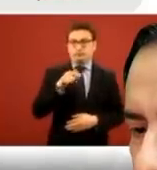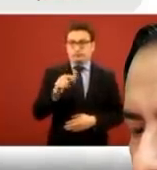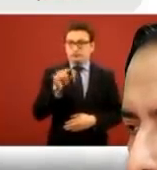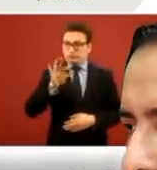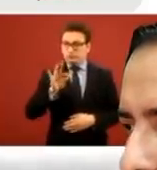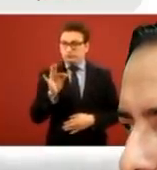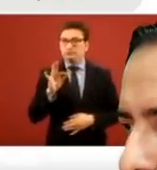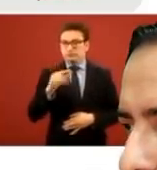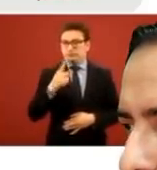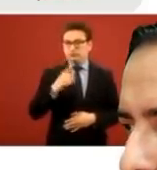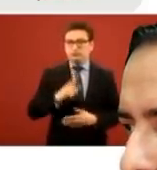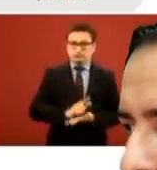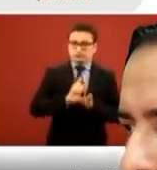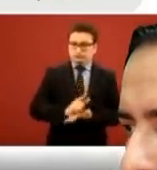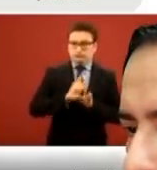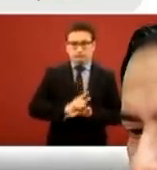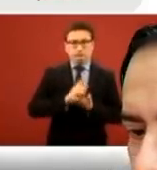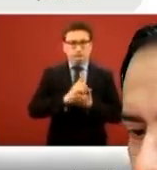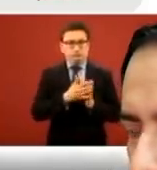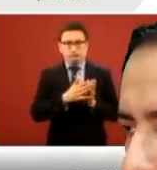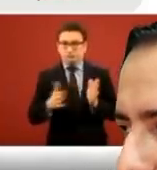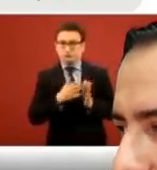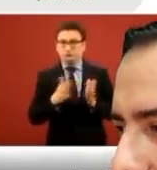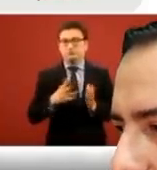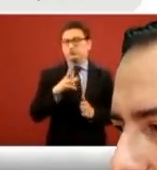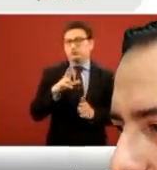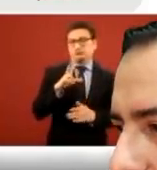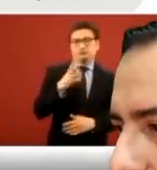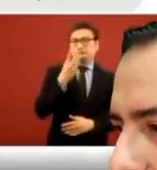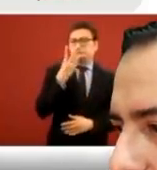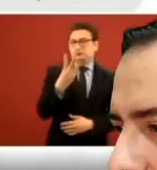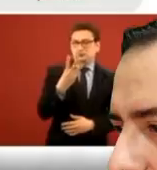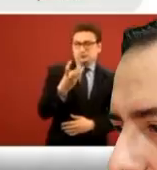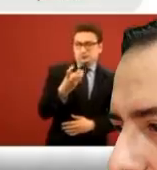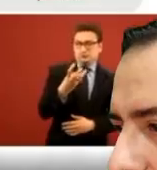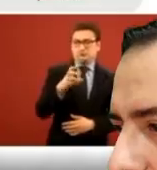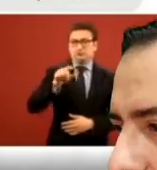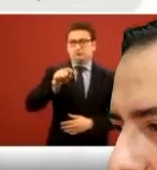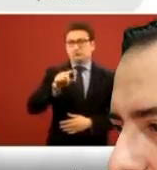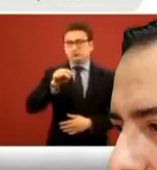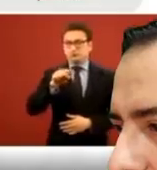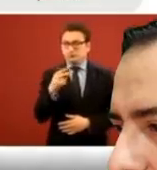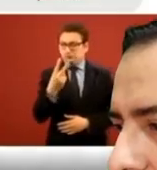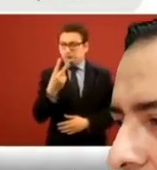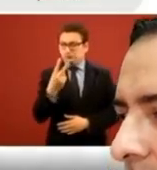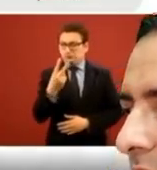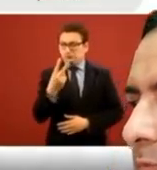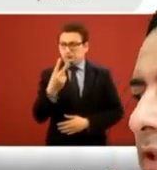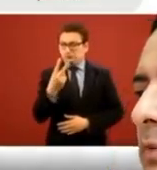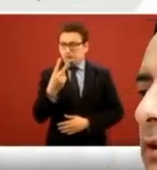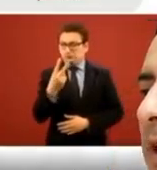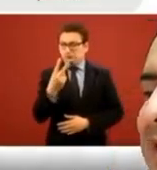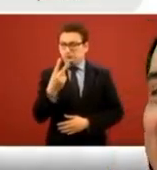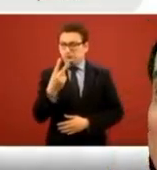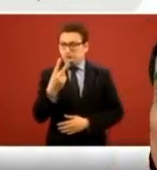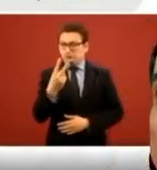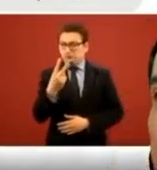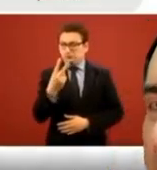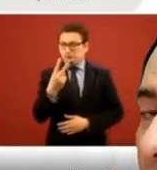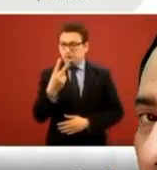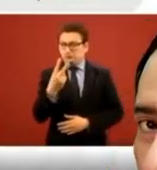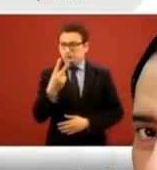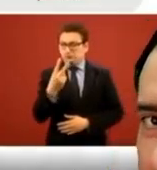por litro con un margen de 3 pesos 82 centavos un margen bastante amplio ahí podemos ver que la